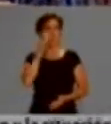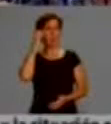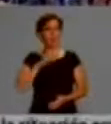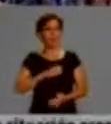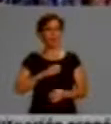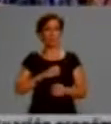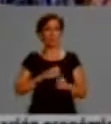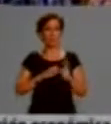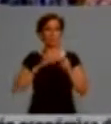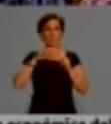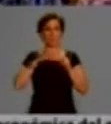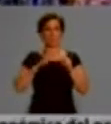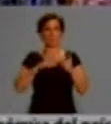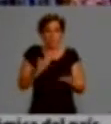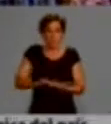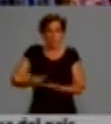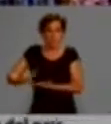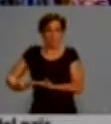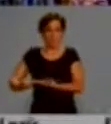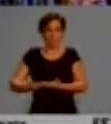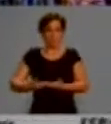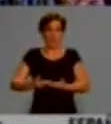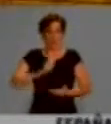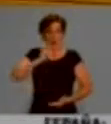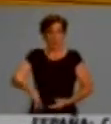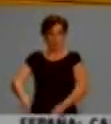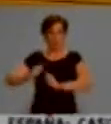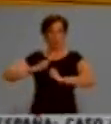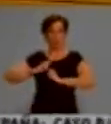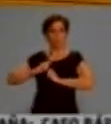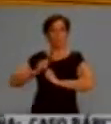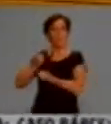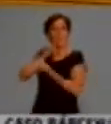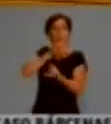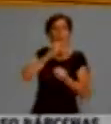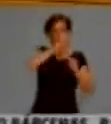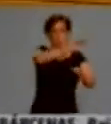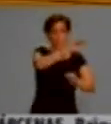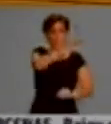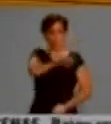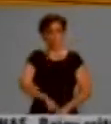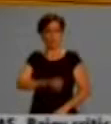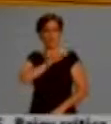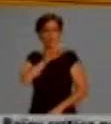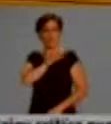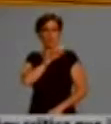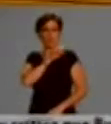los hechos nos han dado la razón. A la declaración del señor Rajoy se sucedieron